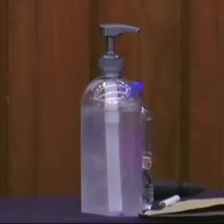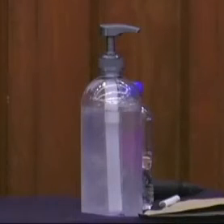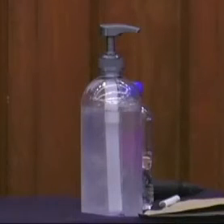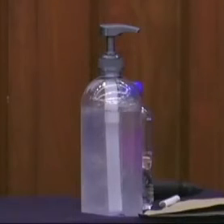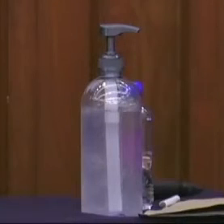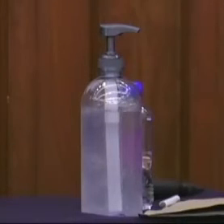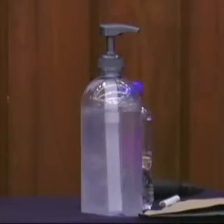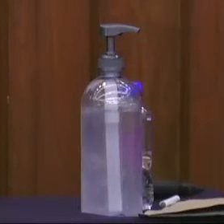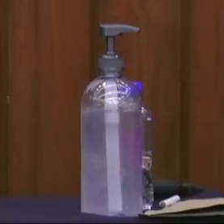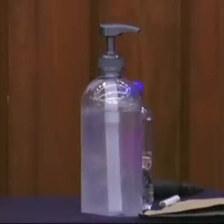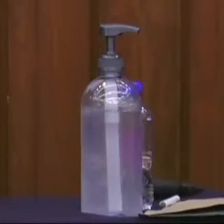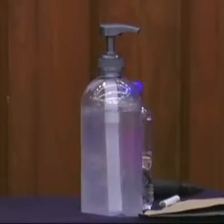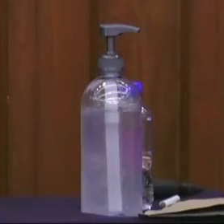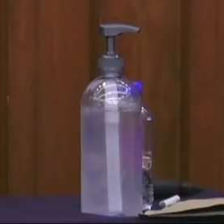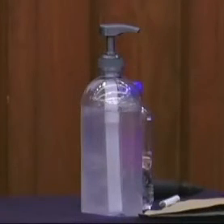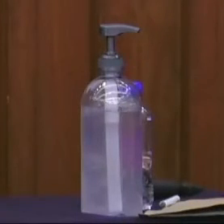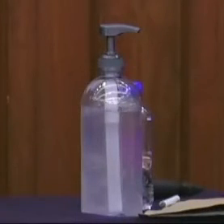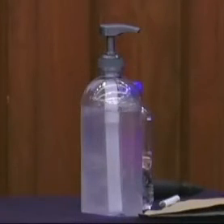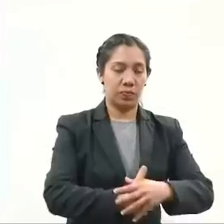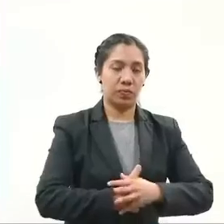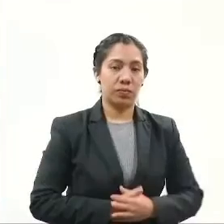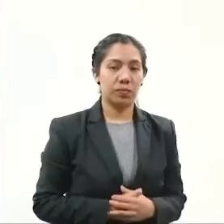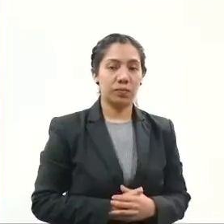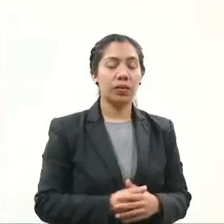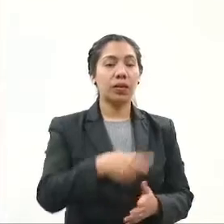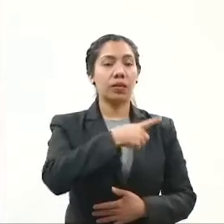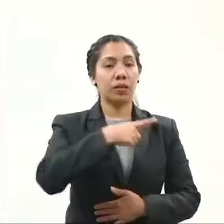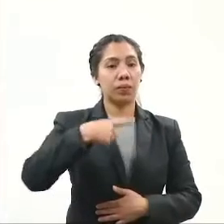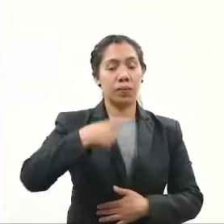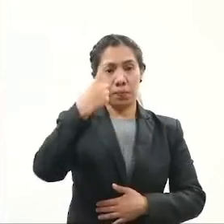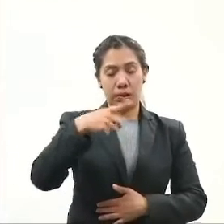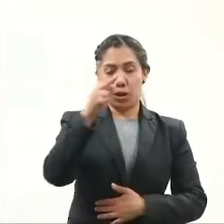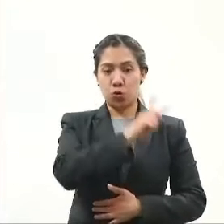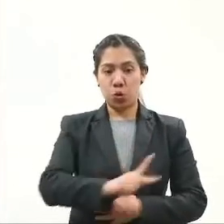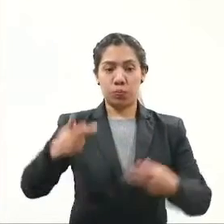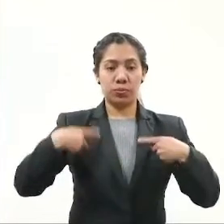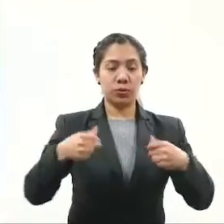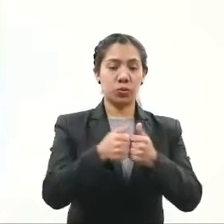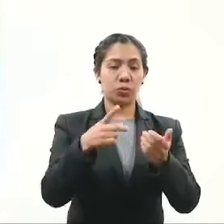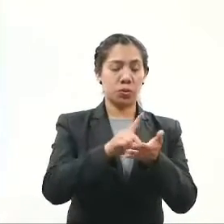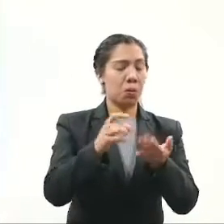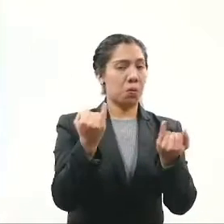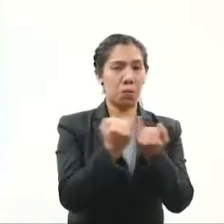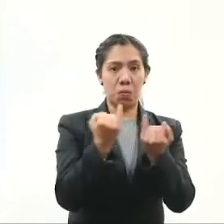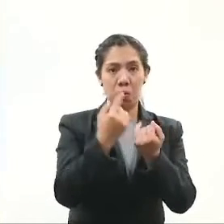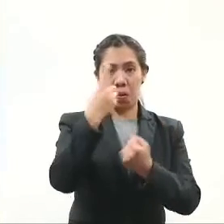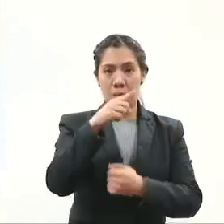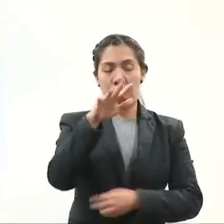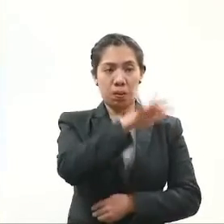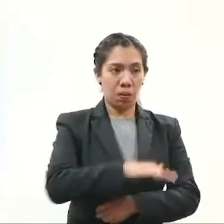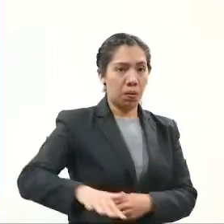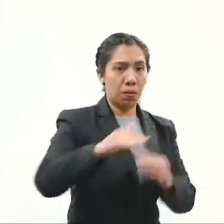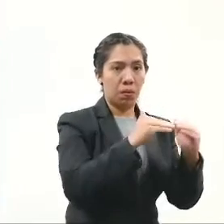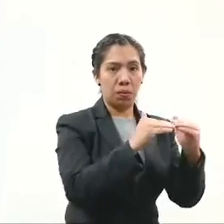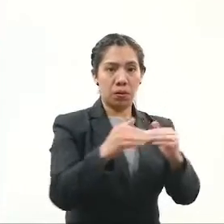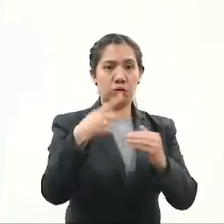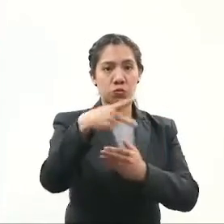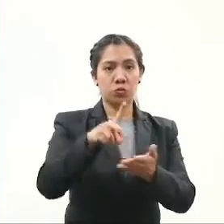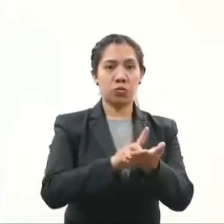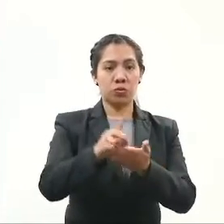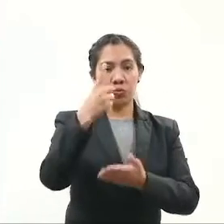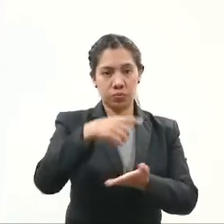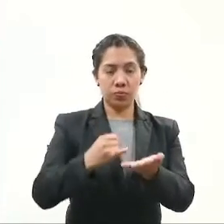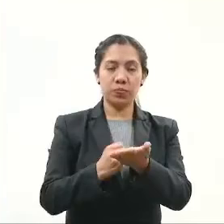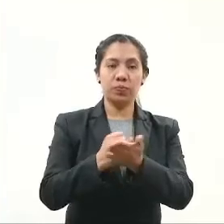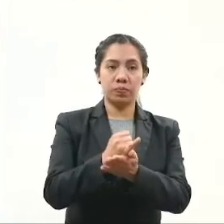condiciones con las demás toda vez que es indispensable para el ejercicio de los derechos y adoptar